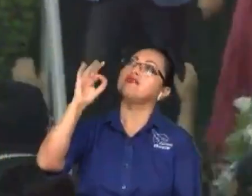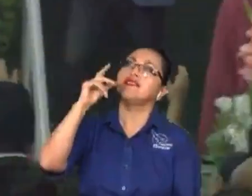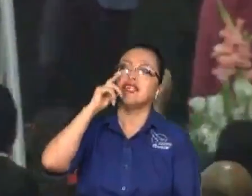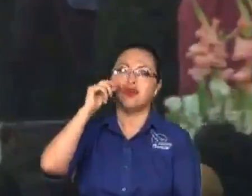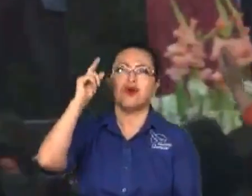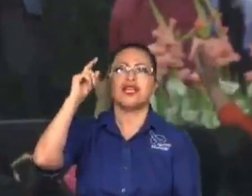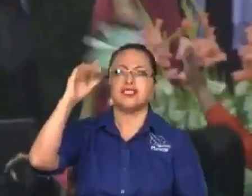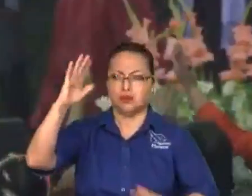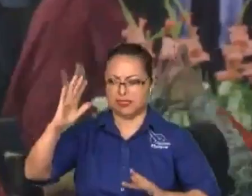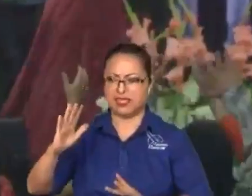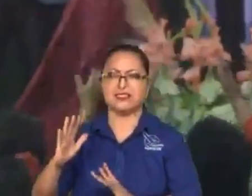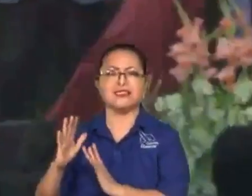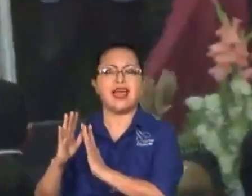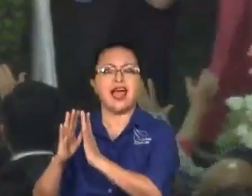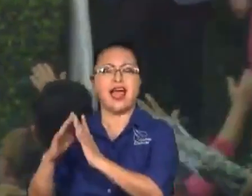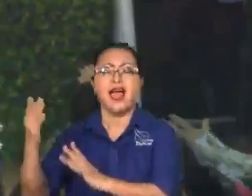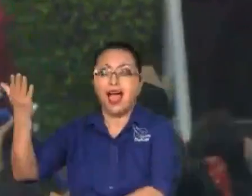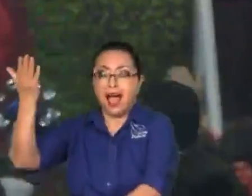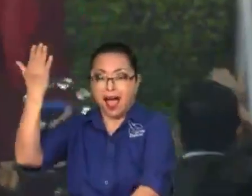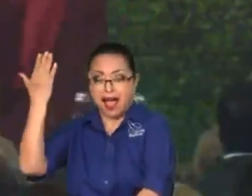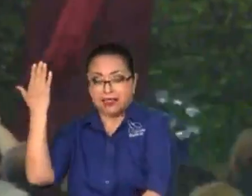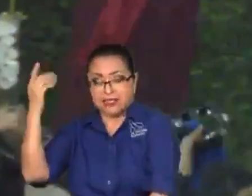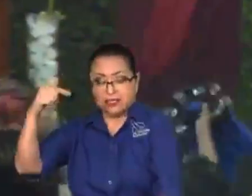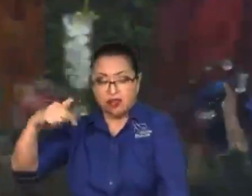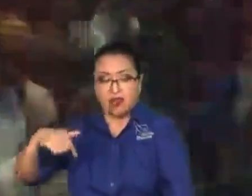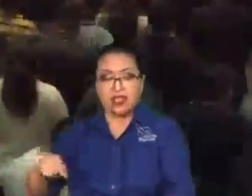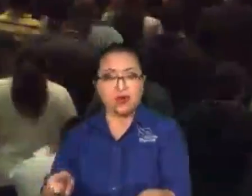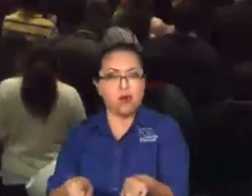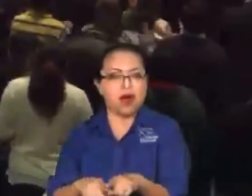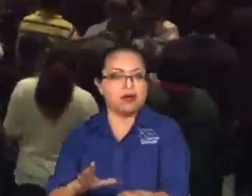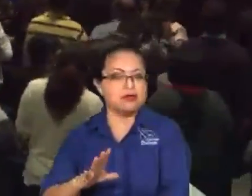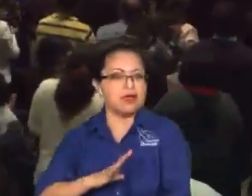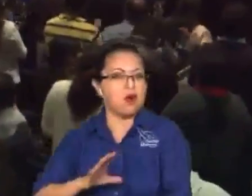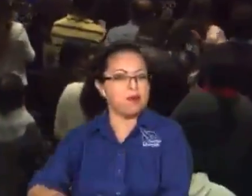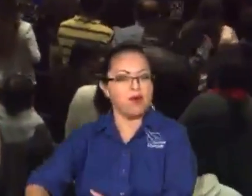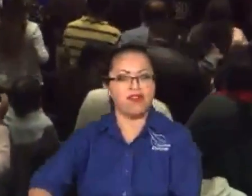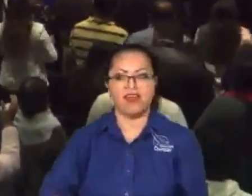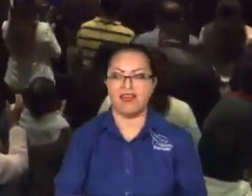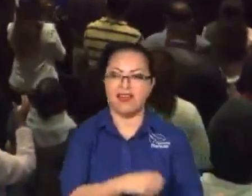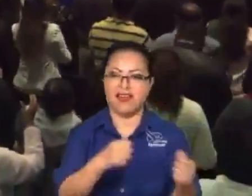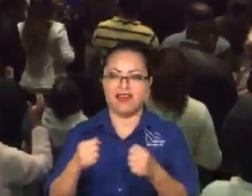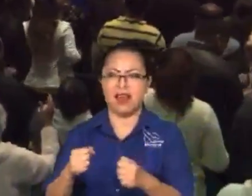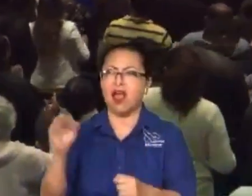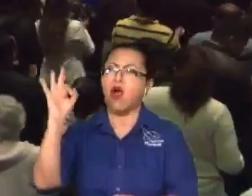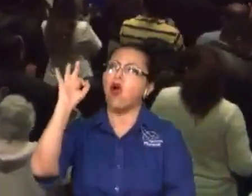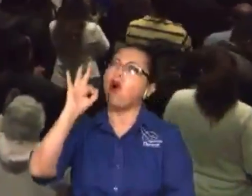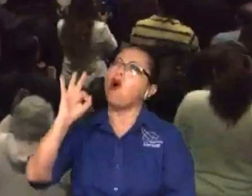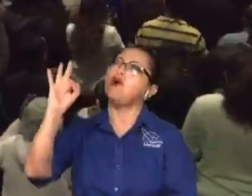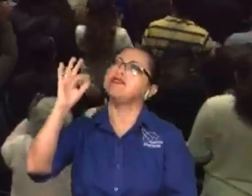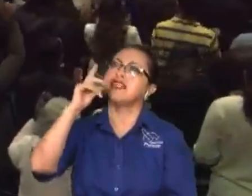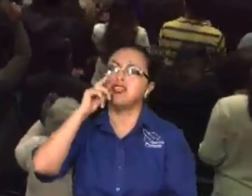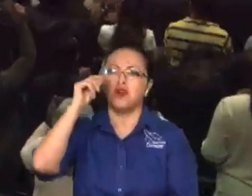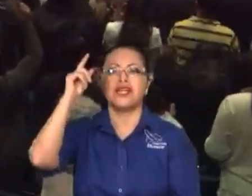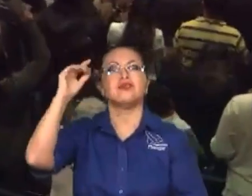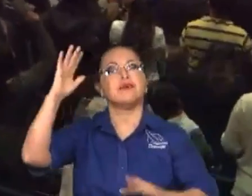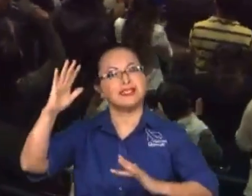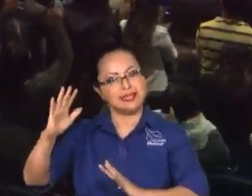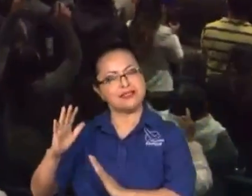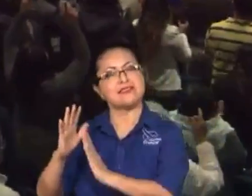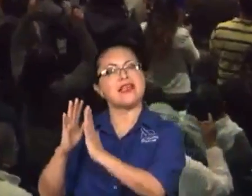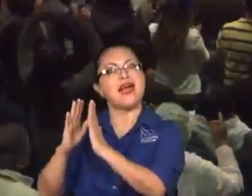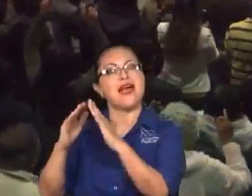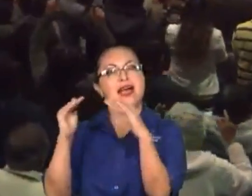Oh Señor, en tu presencia, gozamos de aquel mismo mover. Oh Señor, en